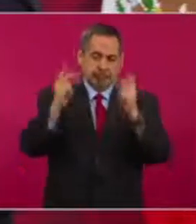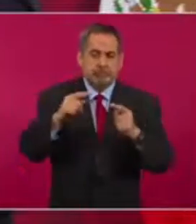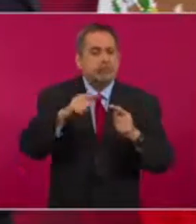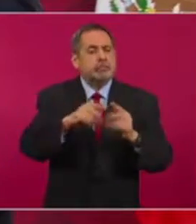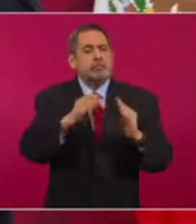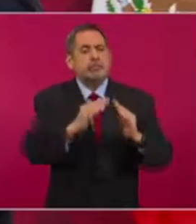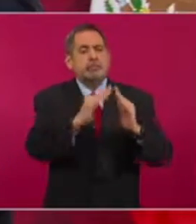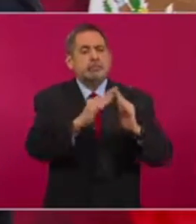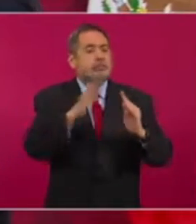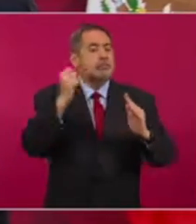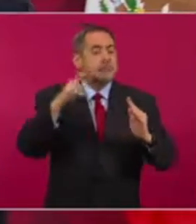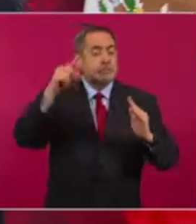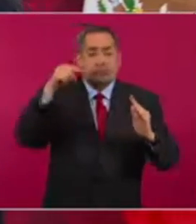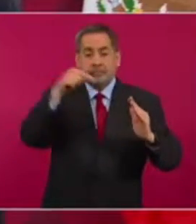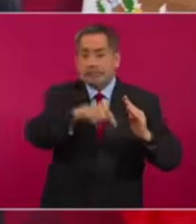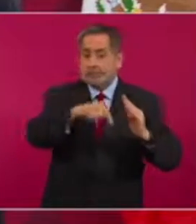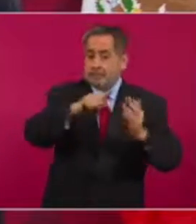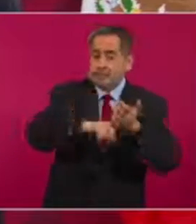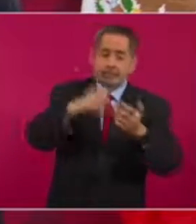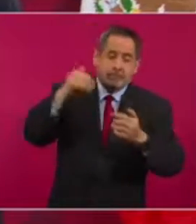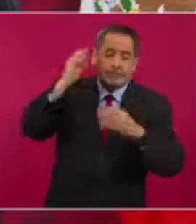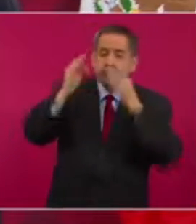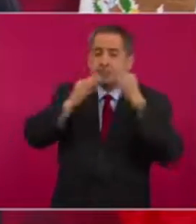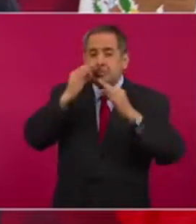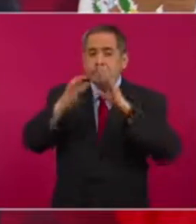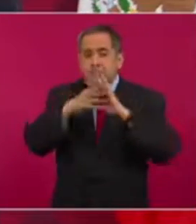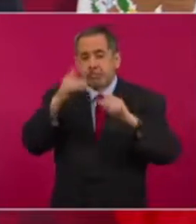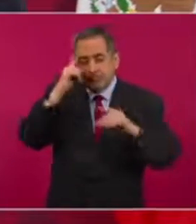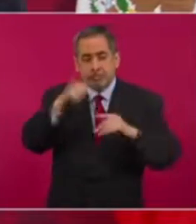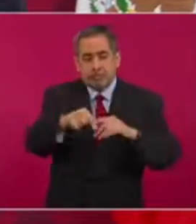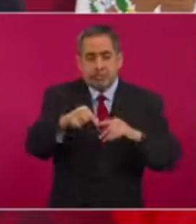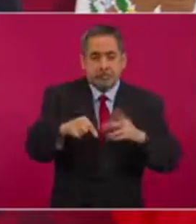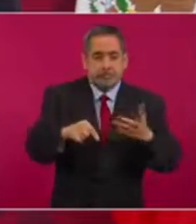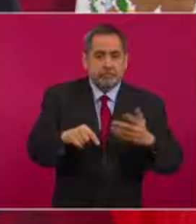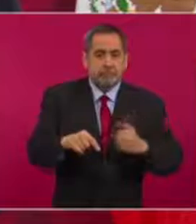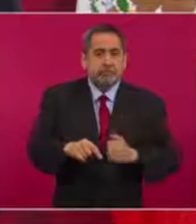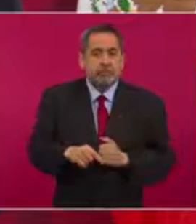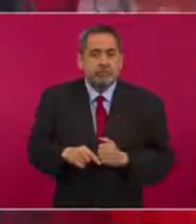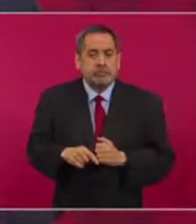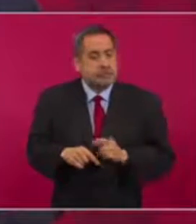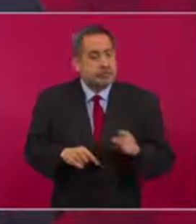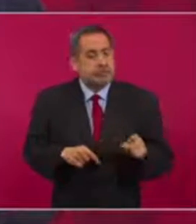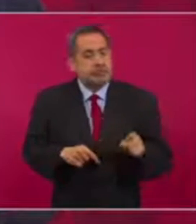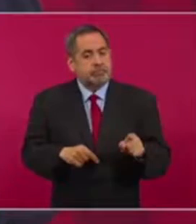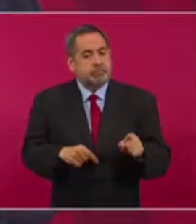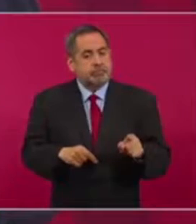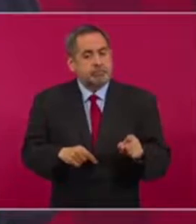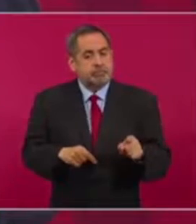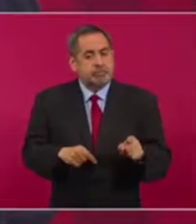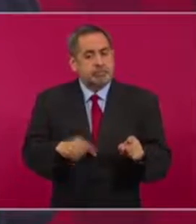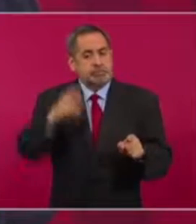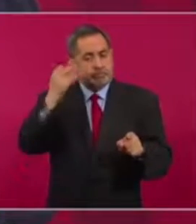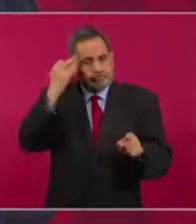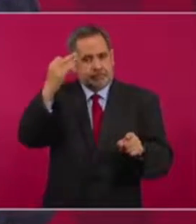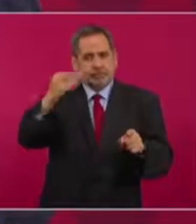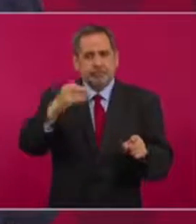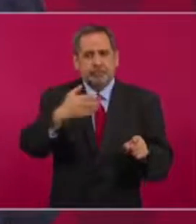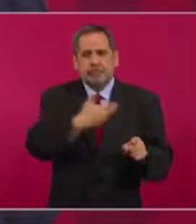de casa de campaña o de transición, como le llamaban, durante el gobierno de